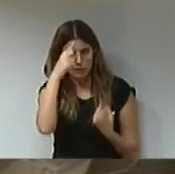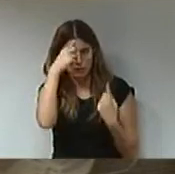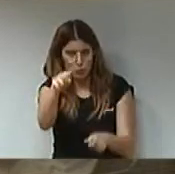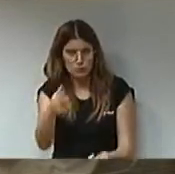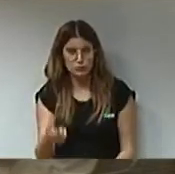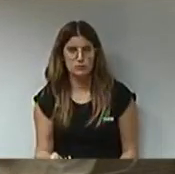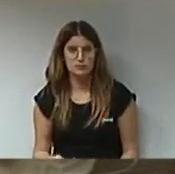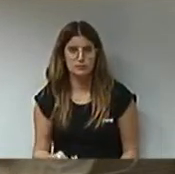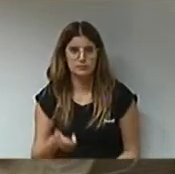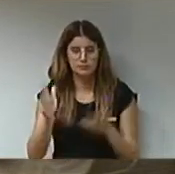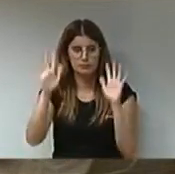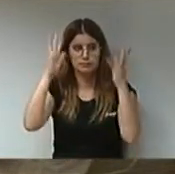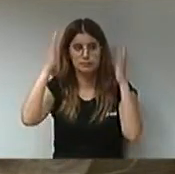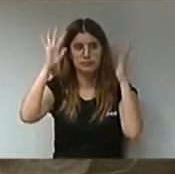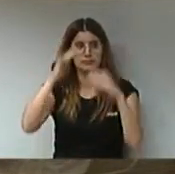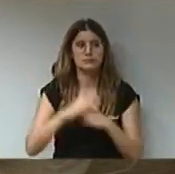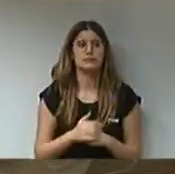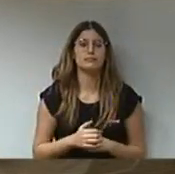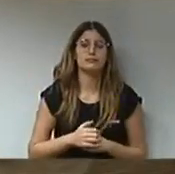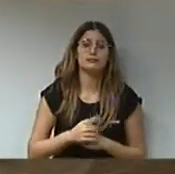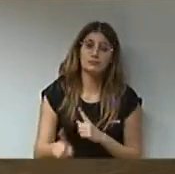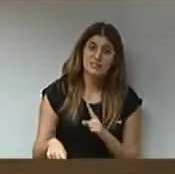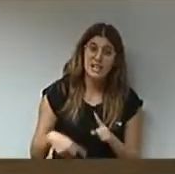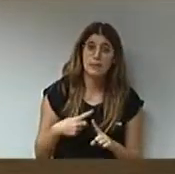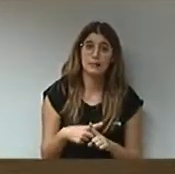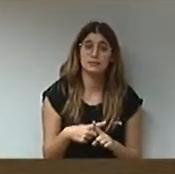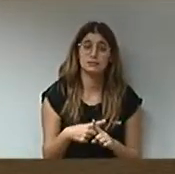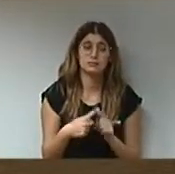deciden. Y además,